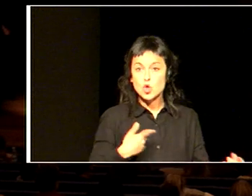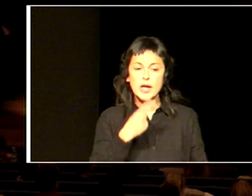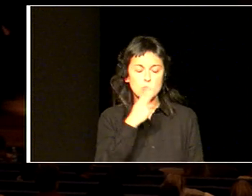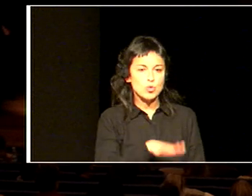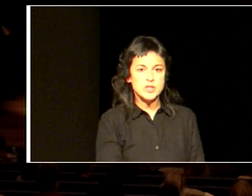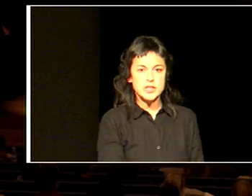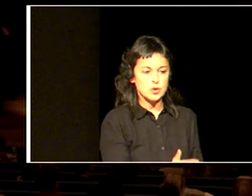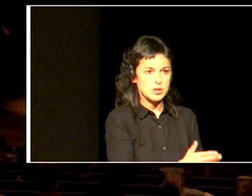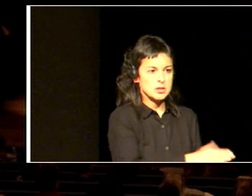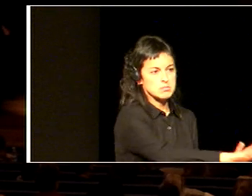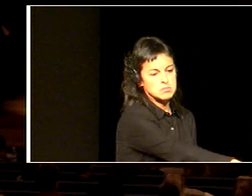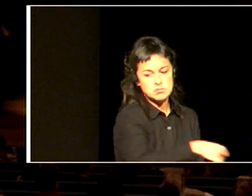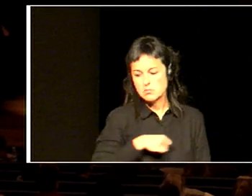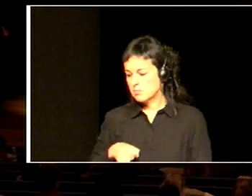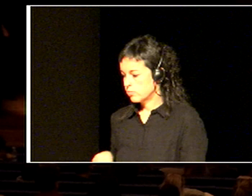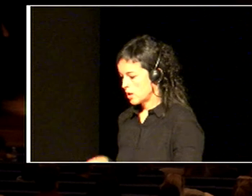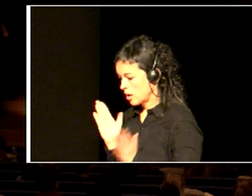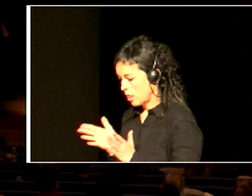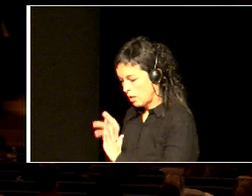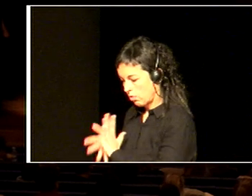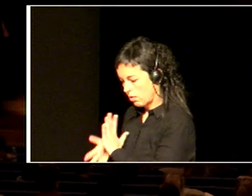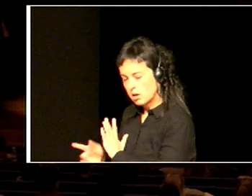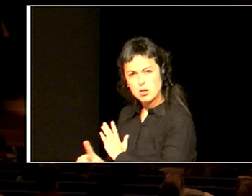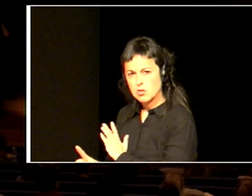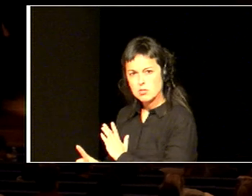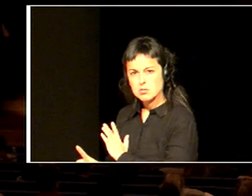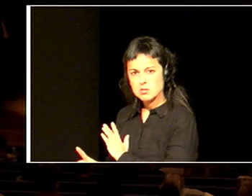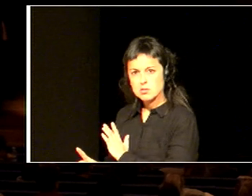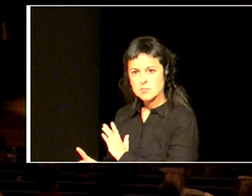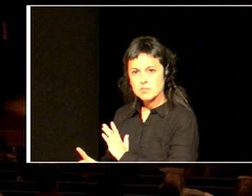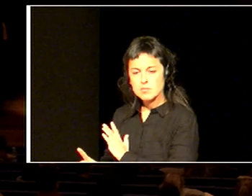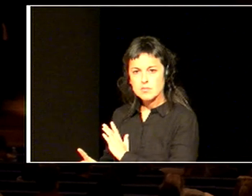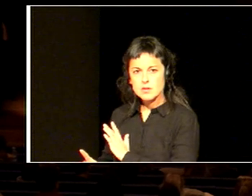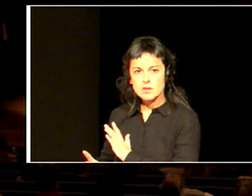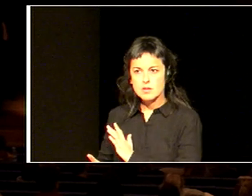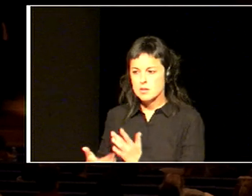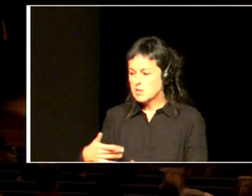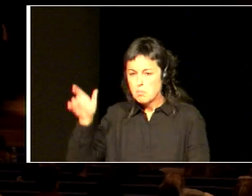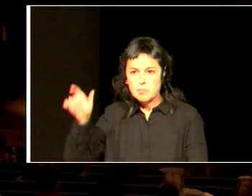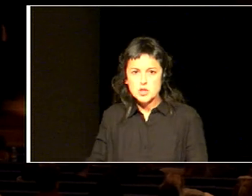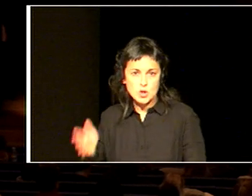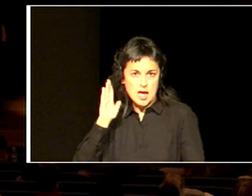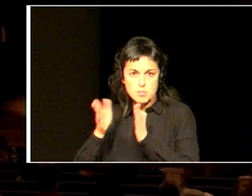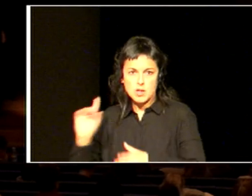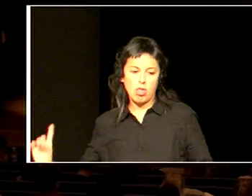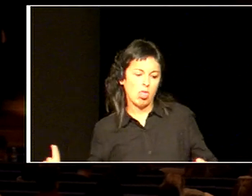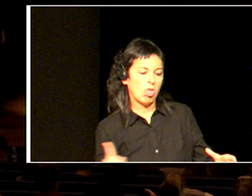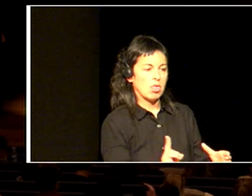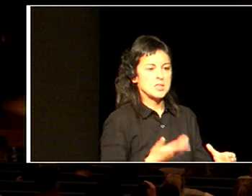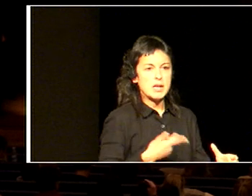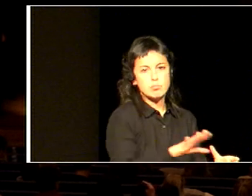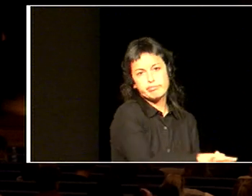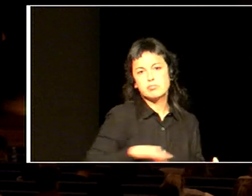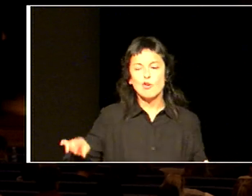sacarlo, llevarlo al garaje, le contábamos cómo el coche no funciona y nos lo tenía que arreglar. Sabíamos, lógicamente, ni ella venía para eso ni nosotros la recibíamos para eso.